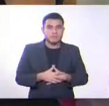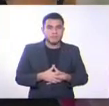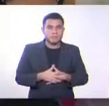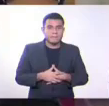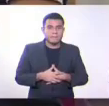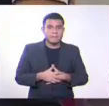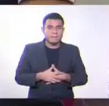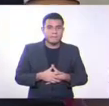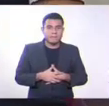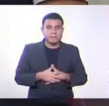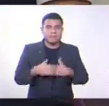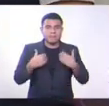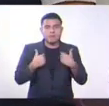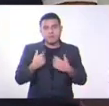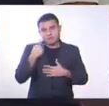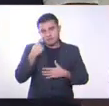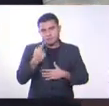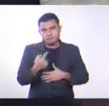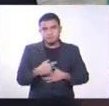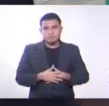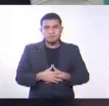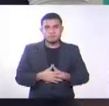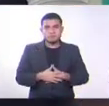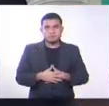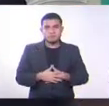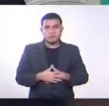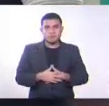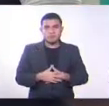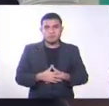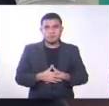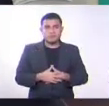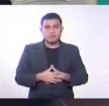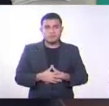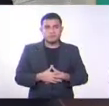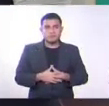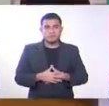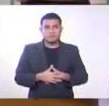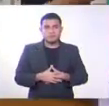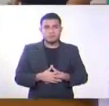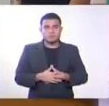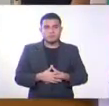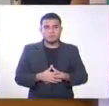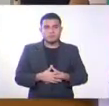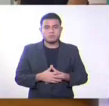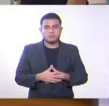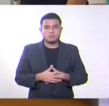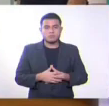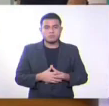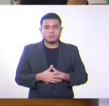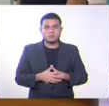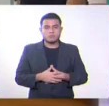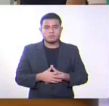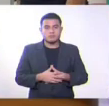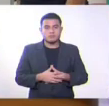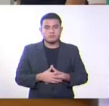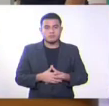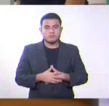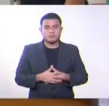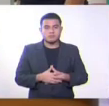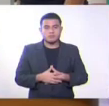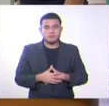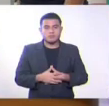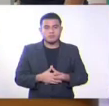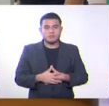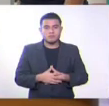obtengo el segmento. La longitud que estamos buscando. Exacto. Este segmento es igual a y sub 2